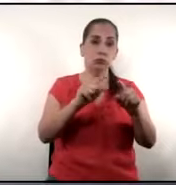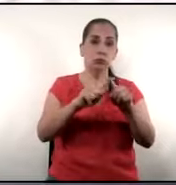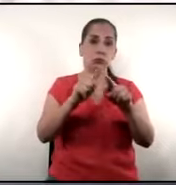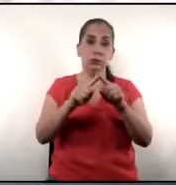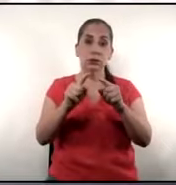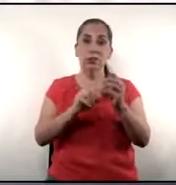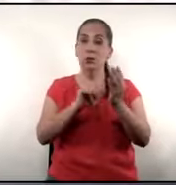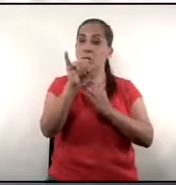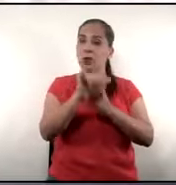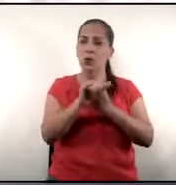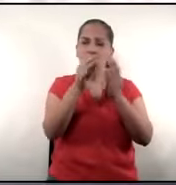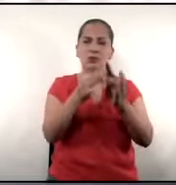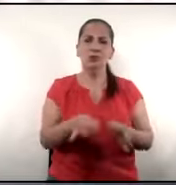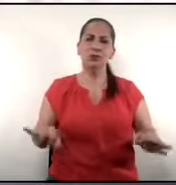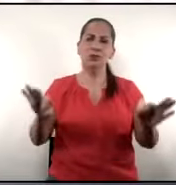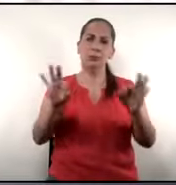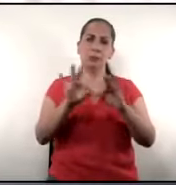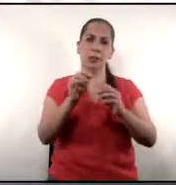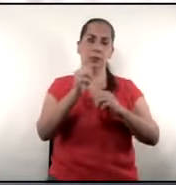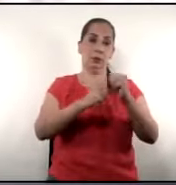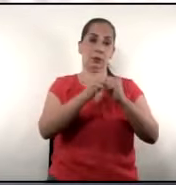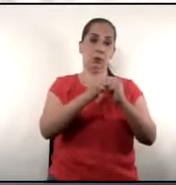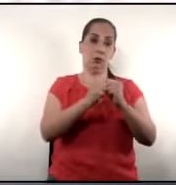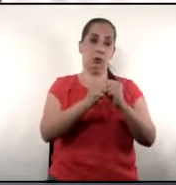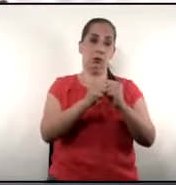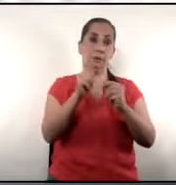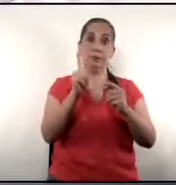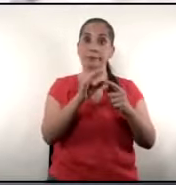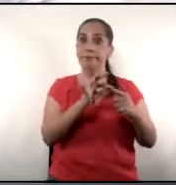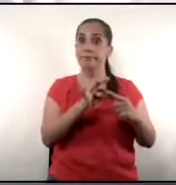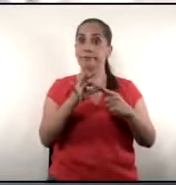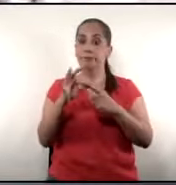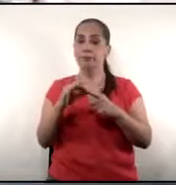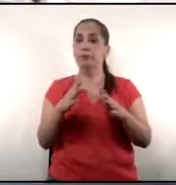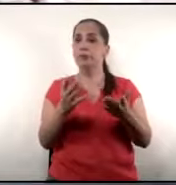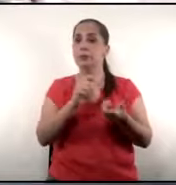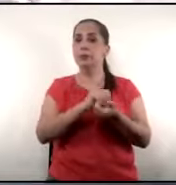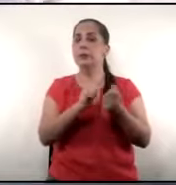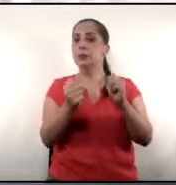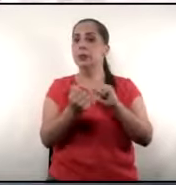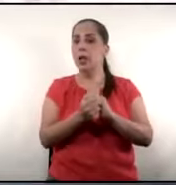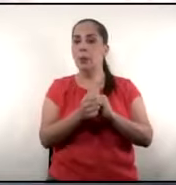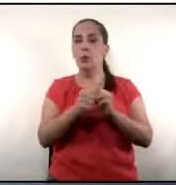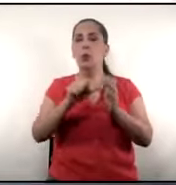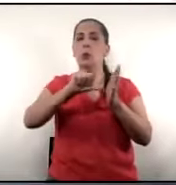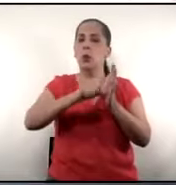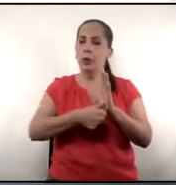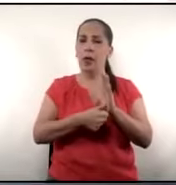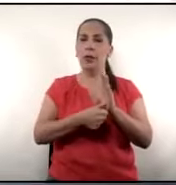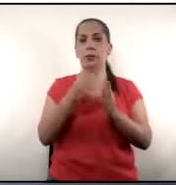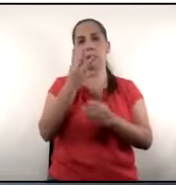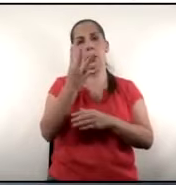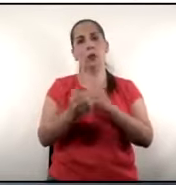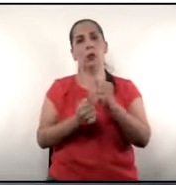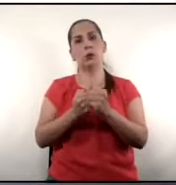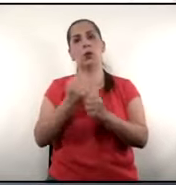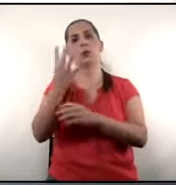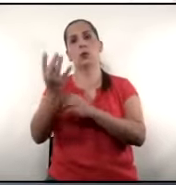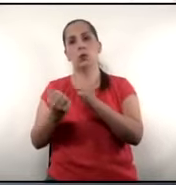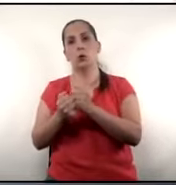proyectos fundamentales de infraestructura y, sobre todo, el cambio de prioridades cada 4 años, según se dan los